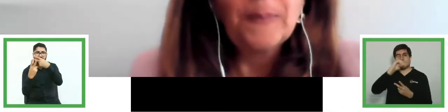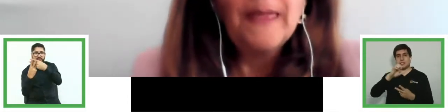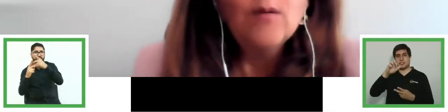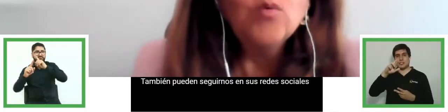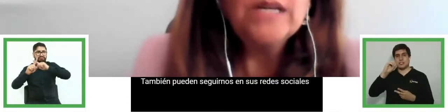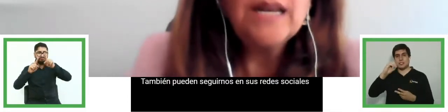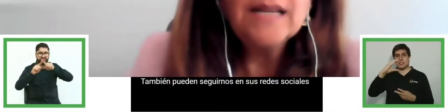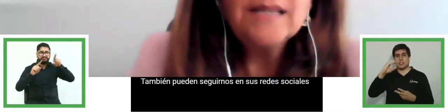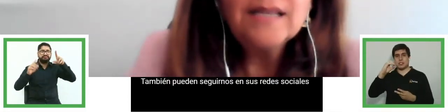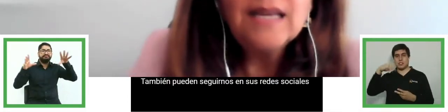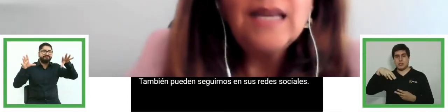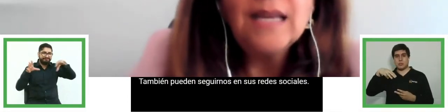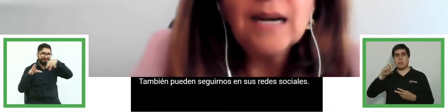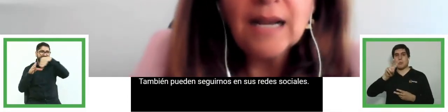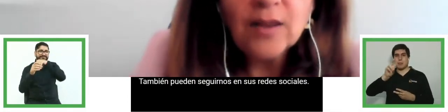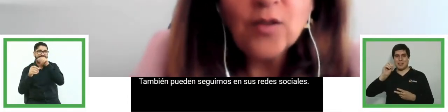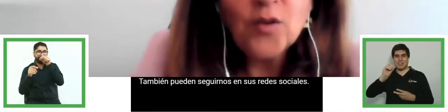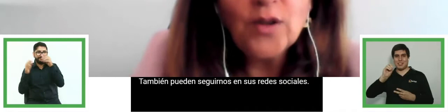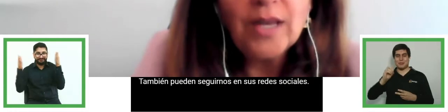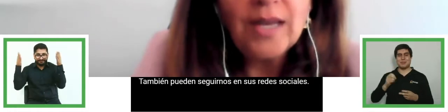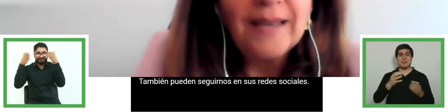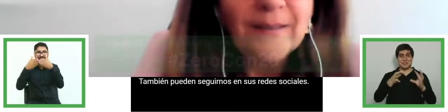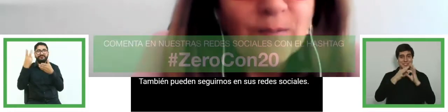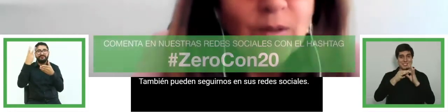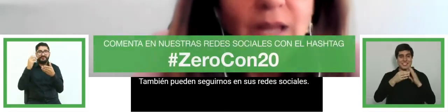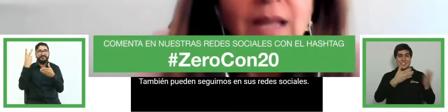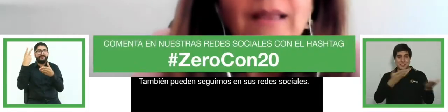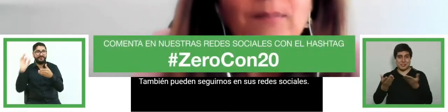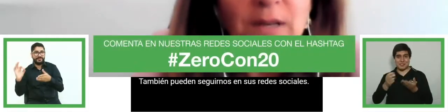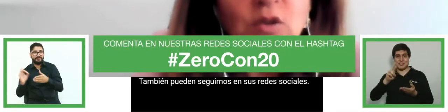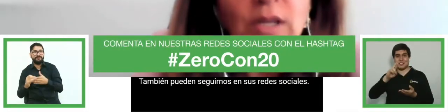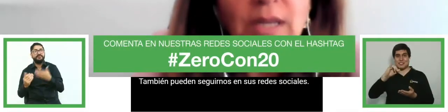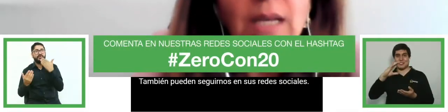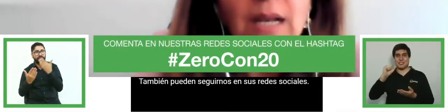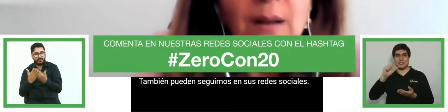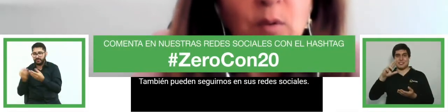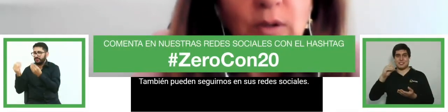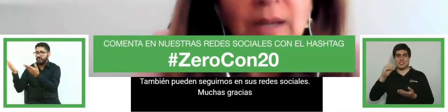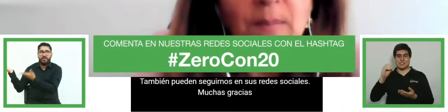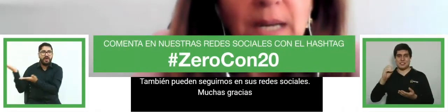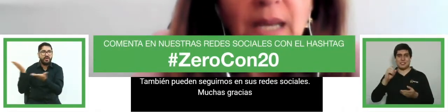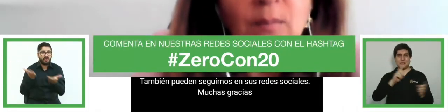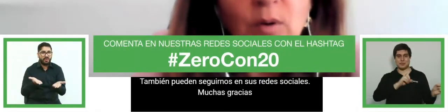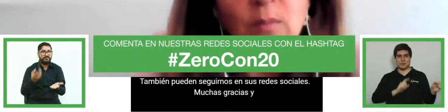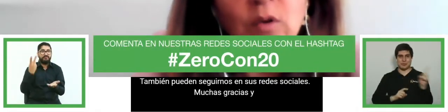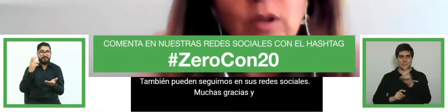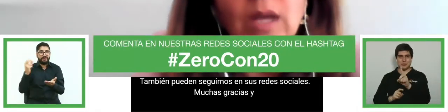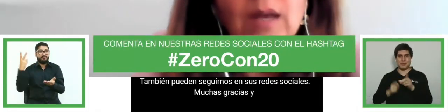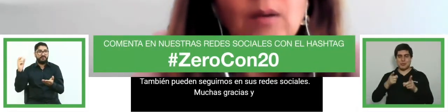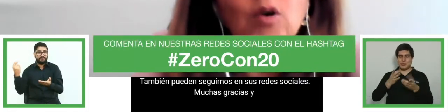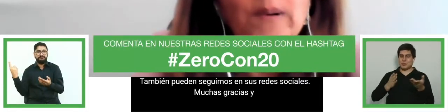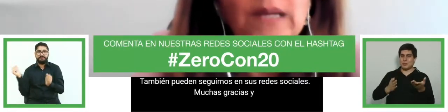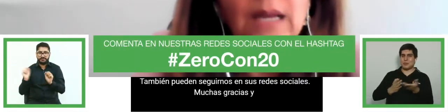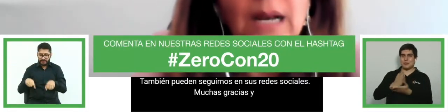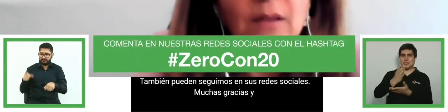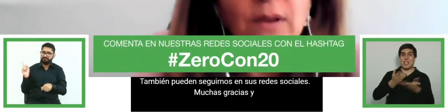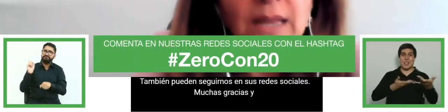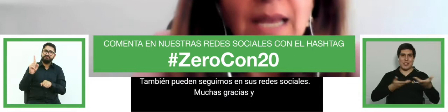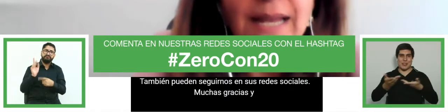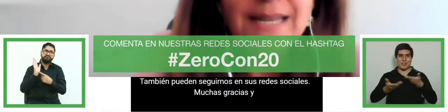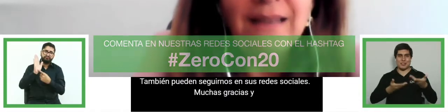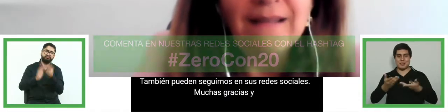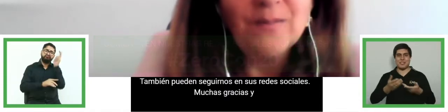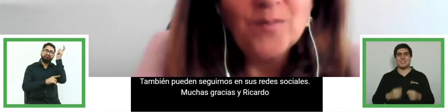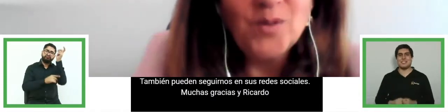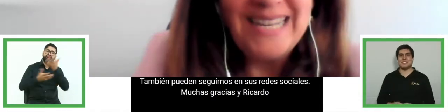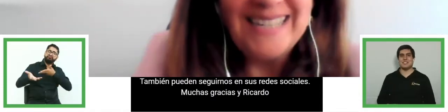#CiroCom20. Muchas gracias y Ricardo, paso a ti la aposta para que podamos compartir las